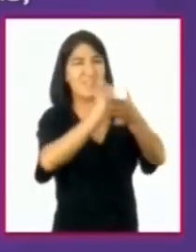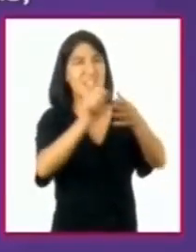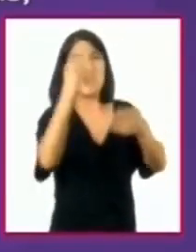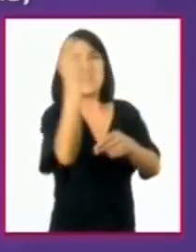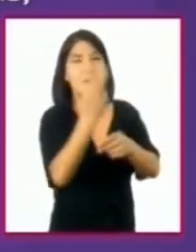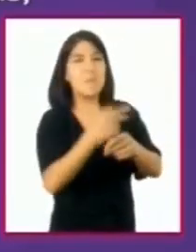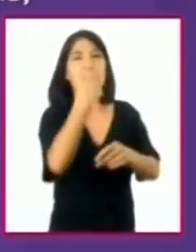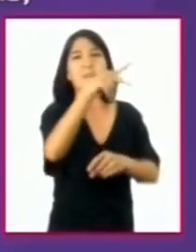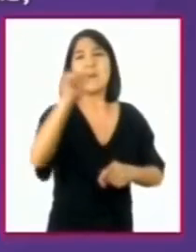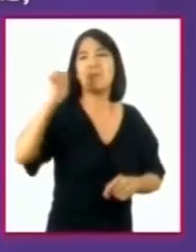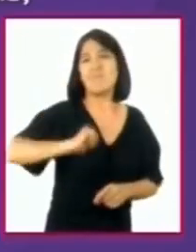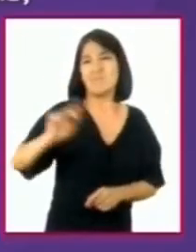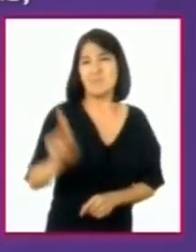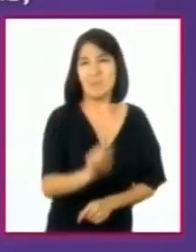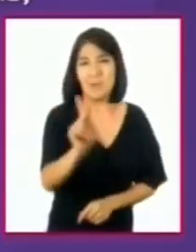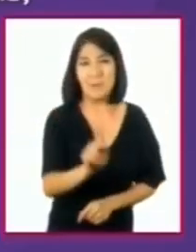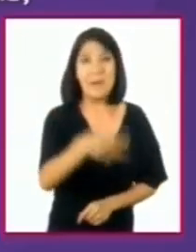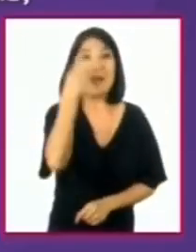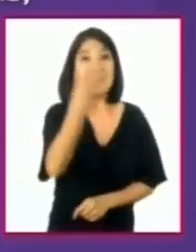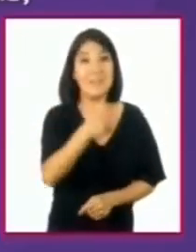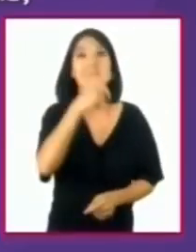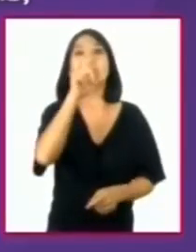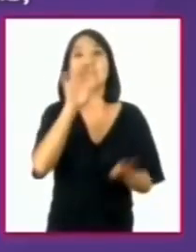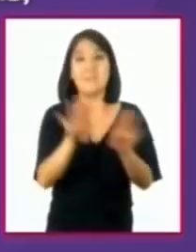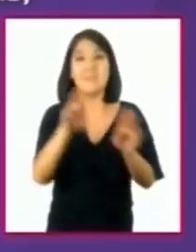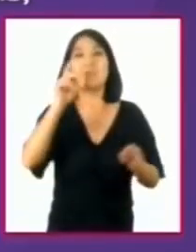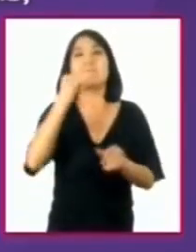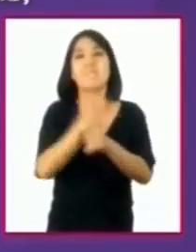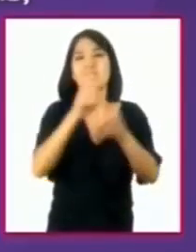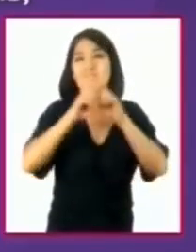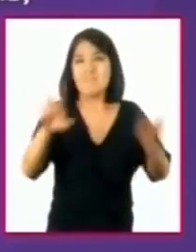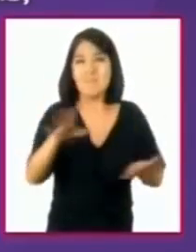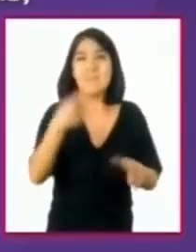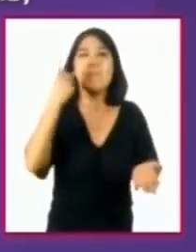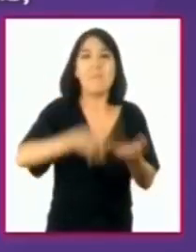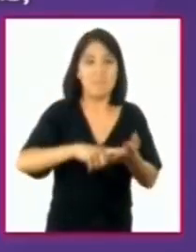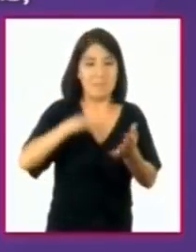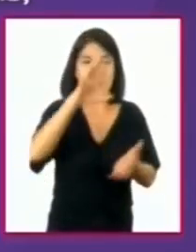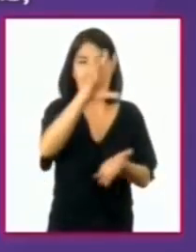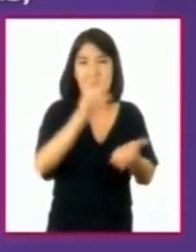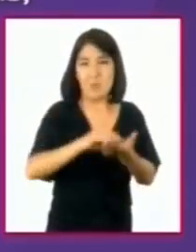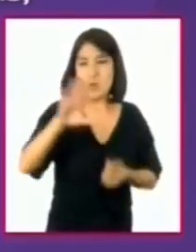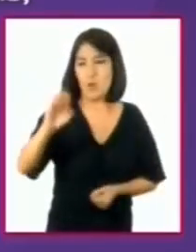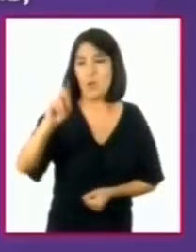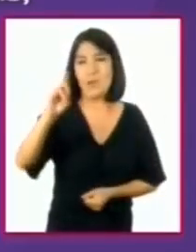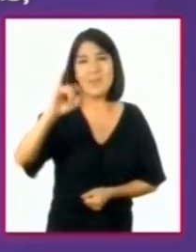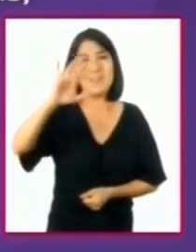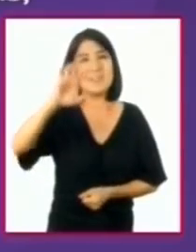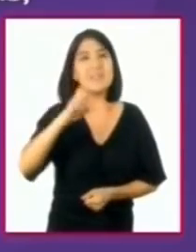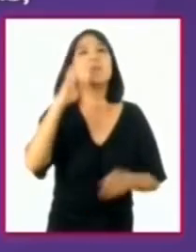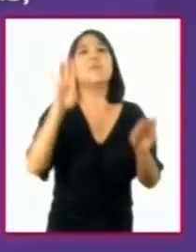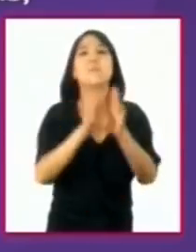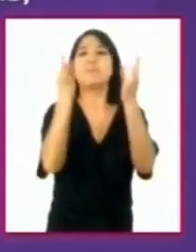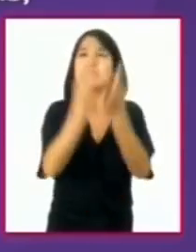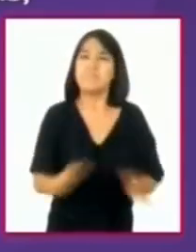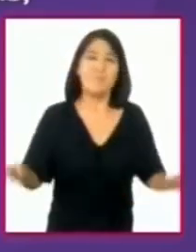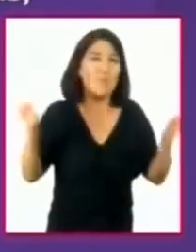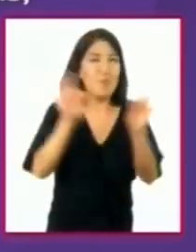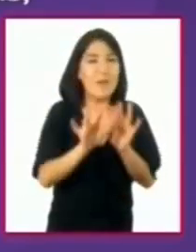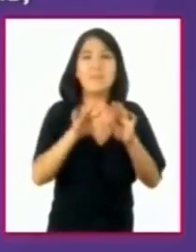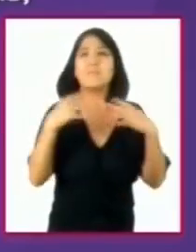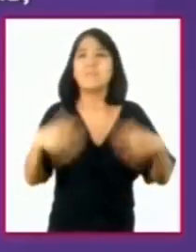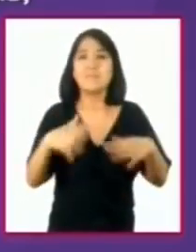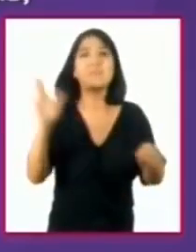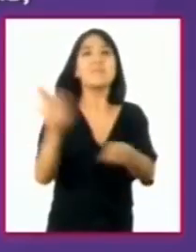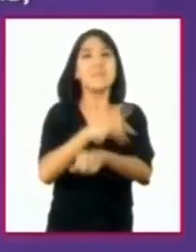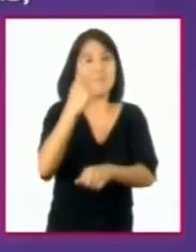antiguos pueblos. Por ello, la información registrada en los códices es la de mayor importancia. Gracias a sus